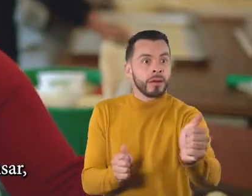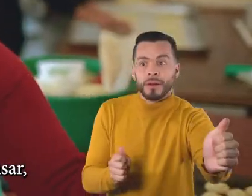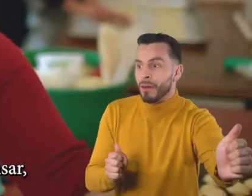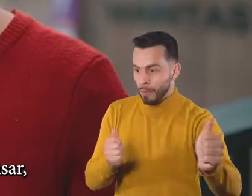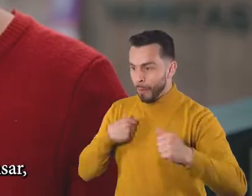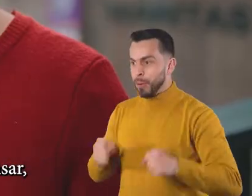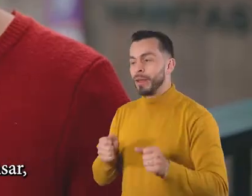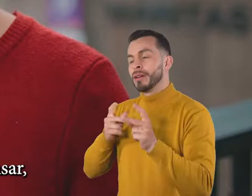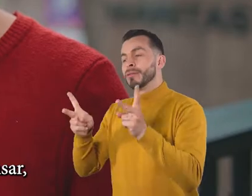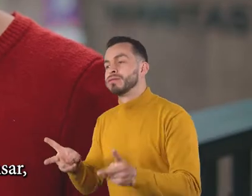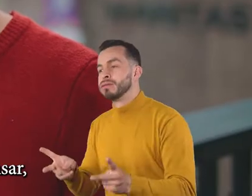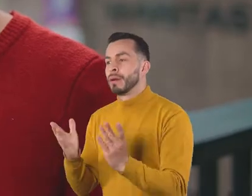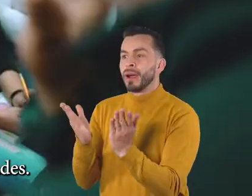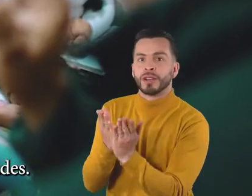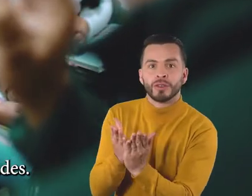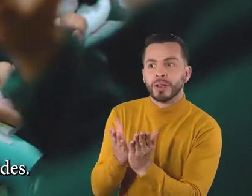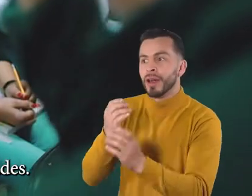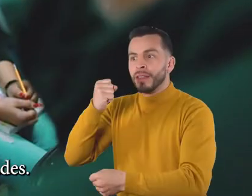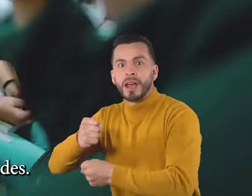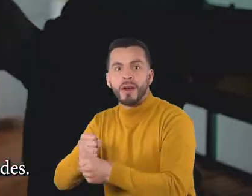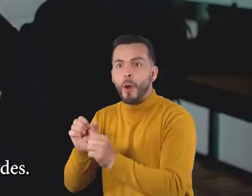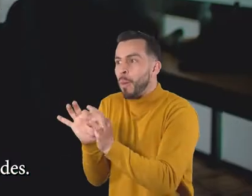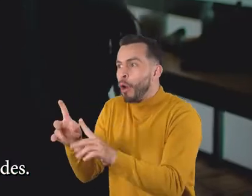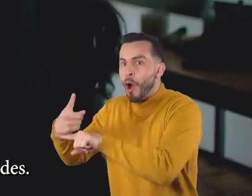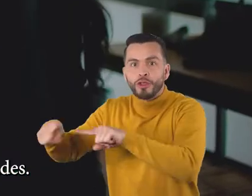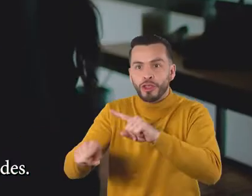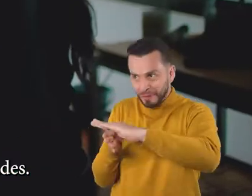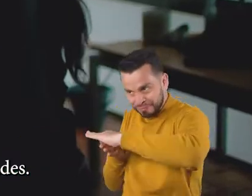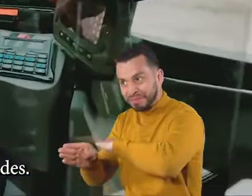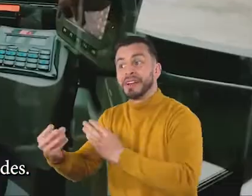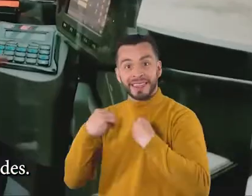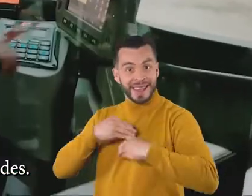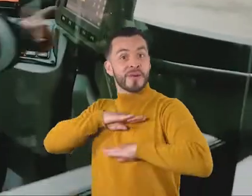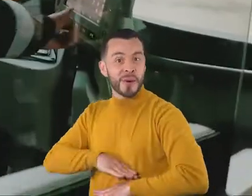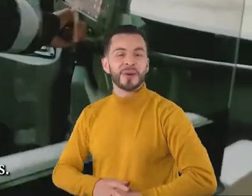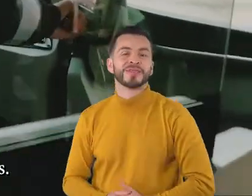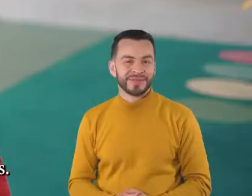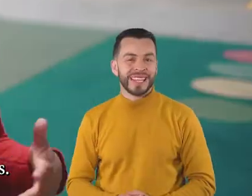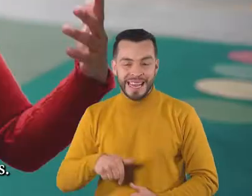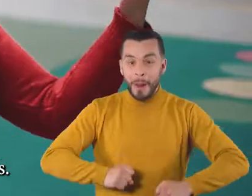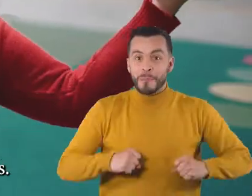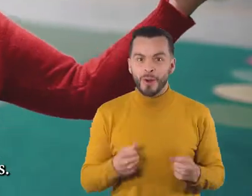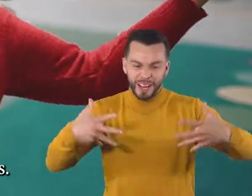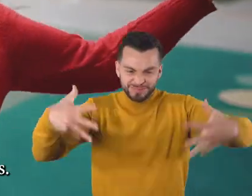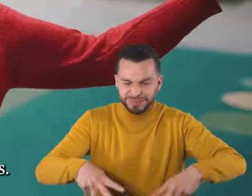tenemos tiempo para descansar, estudiar y beneficiarnos de mejores oportunidades.